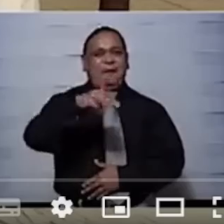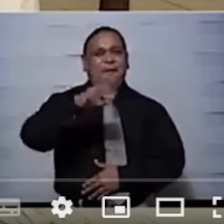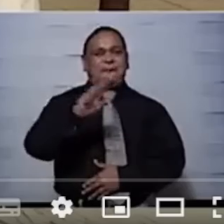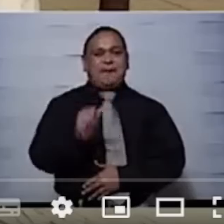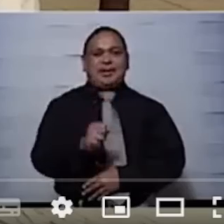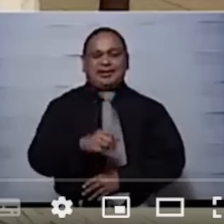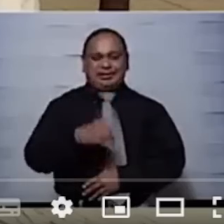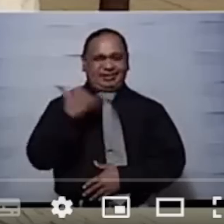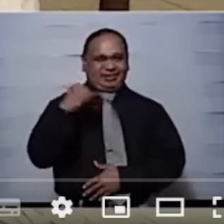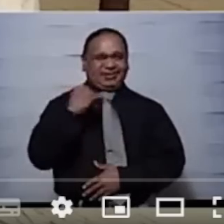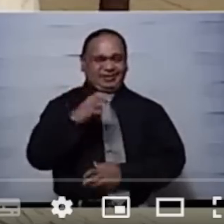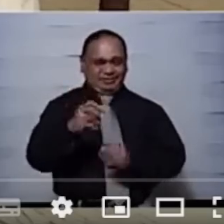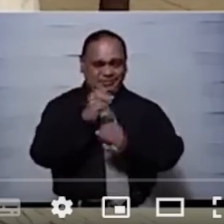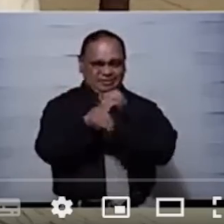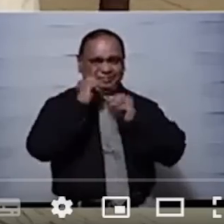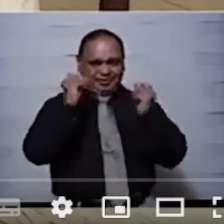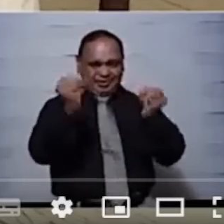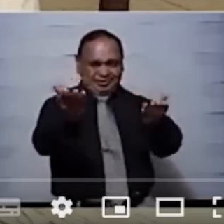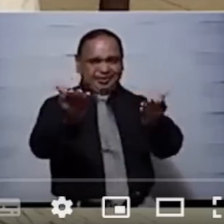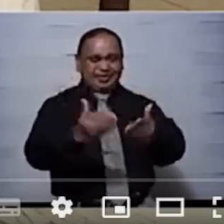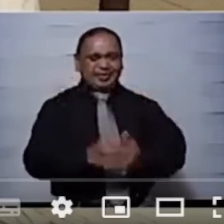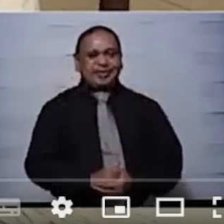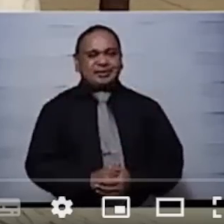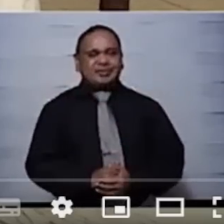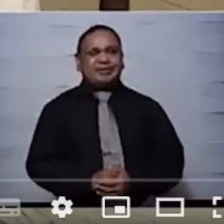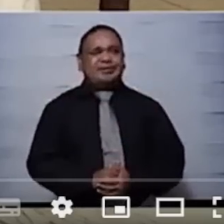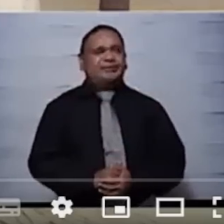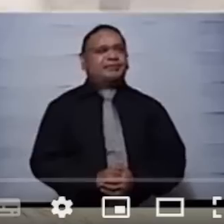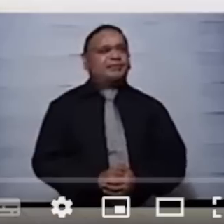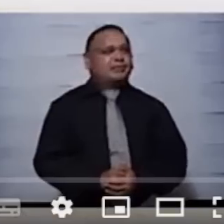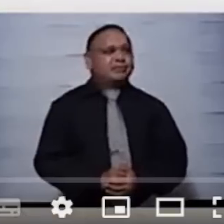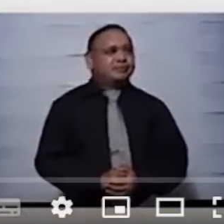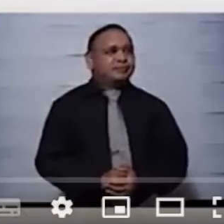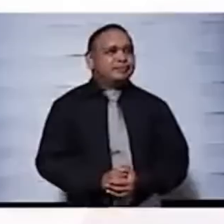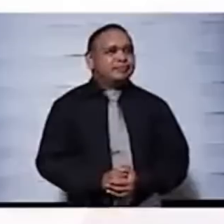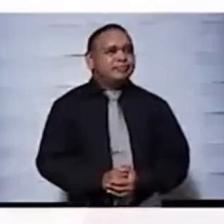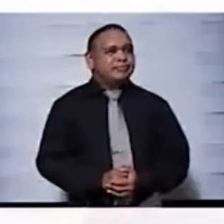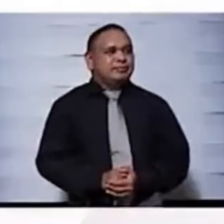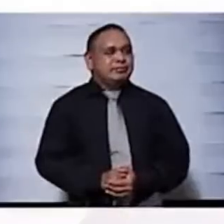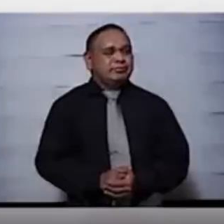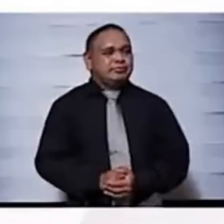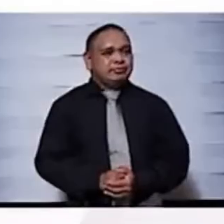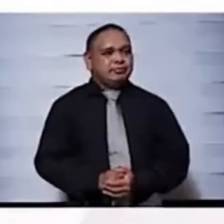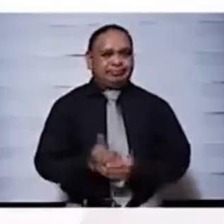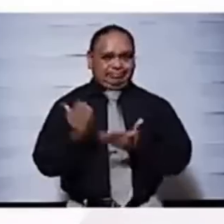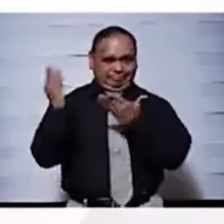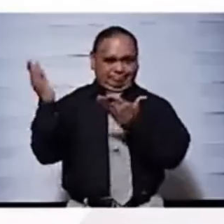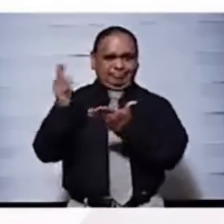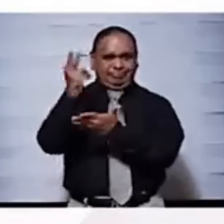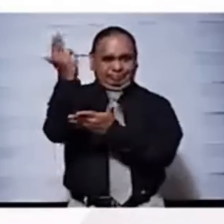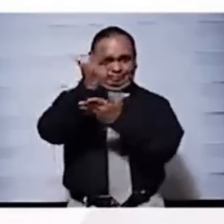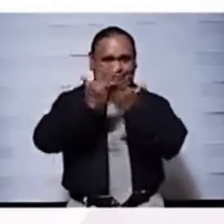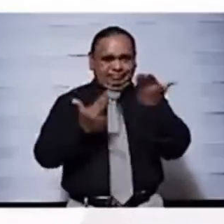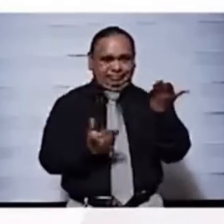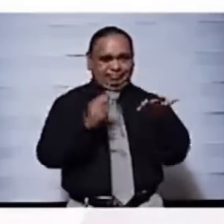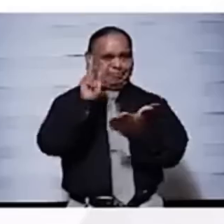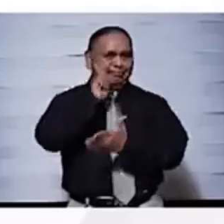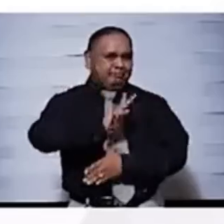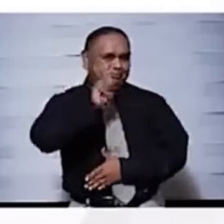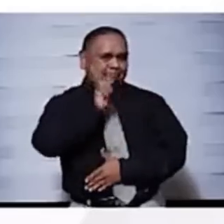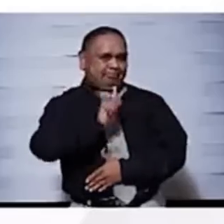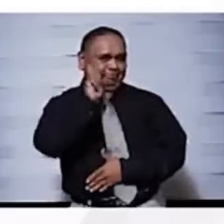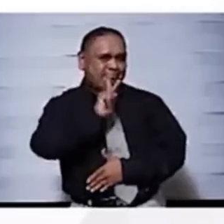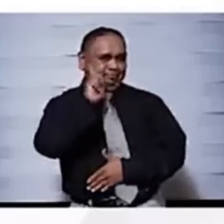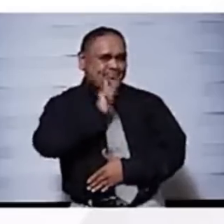¿no? A ver, mi Fisgón, tú eres aquí. No, en realidad lo que... Bueno, esto es en realidad la, sí, la prueba de lo que